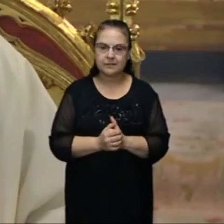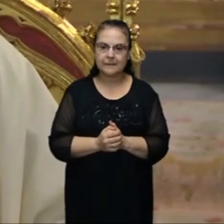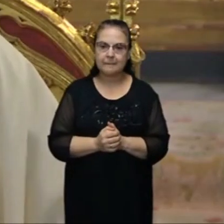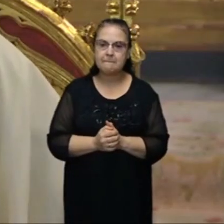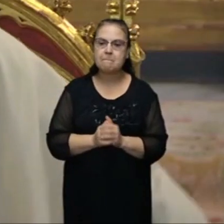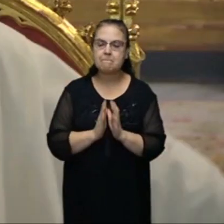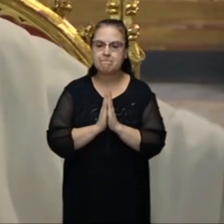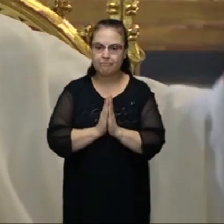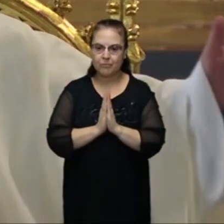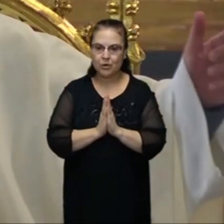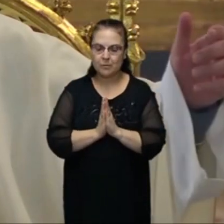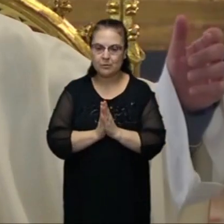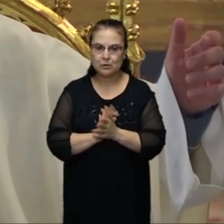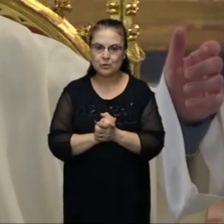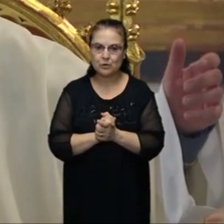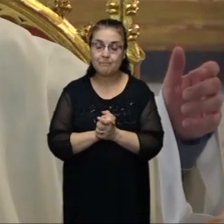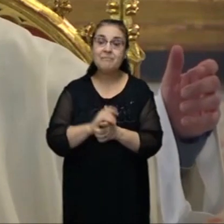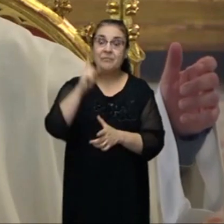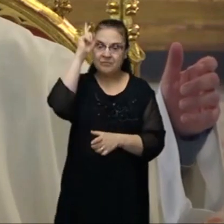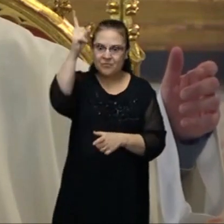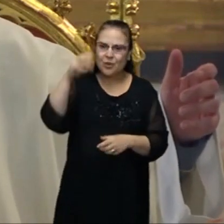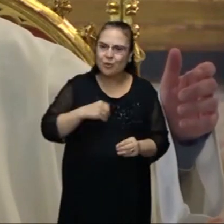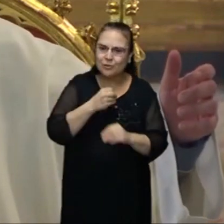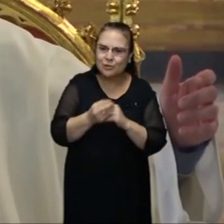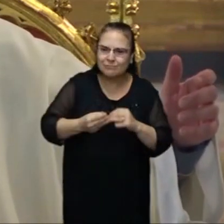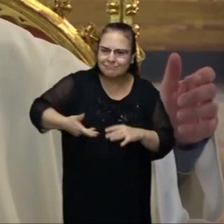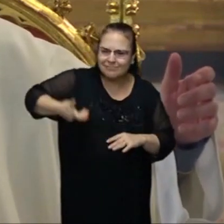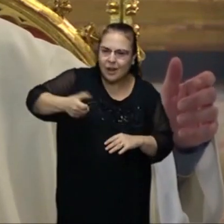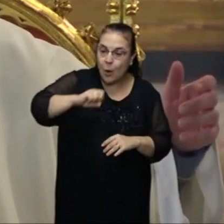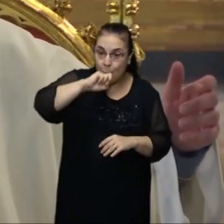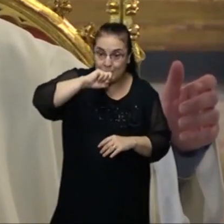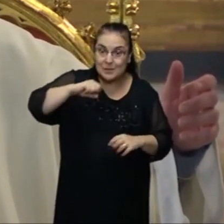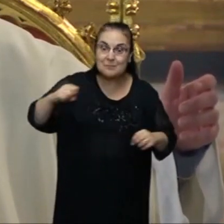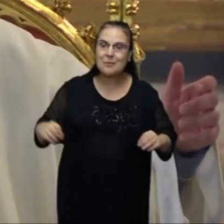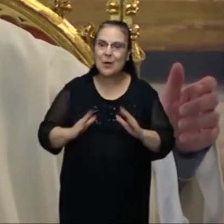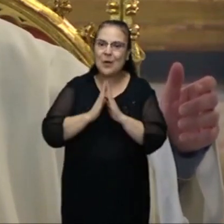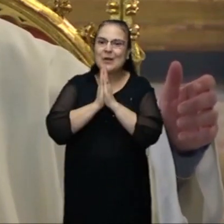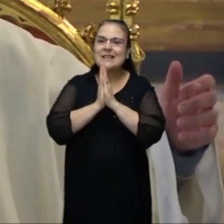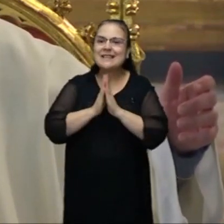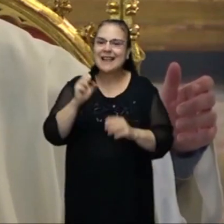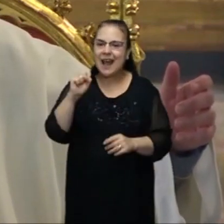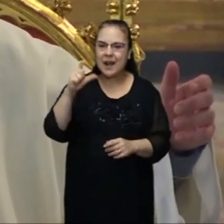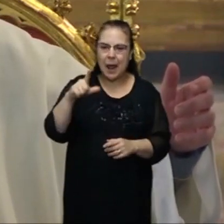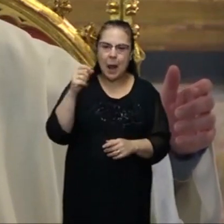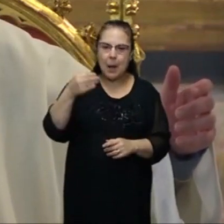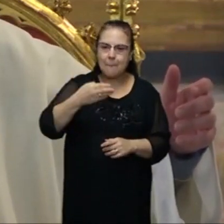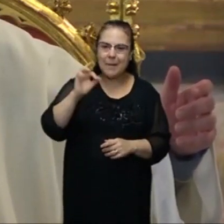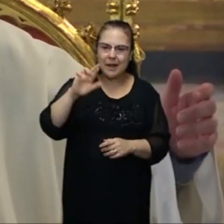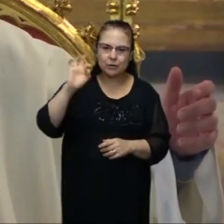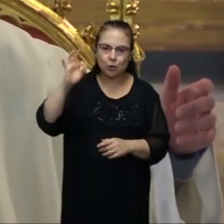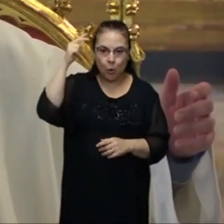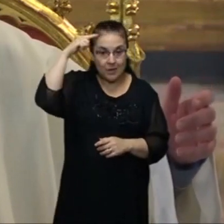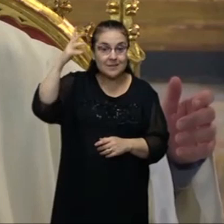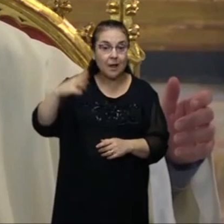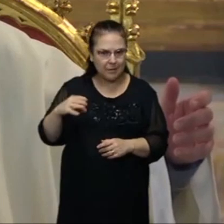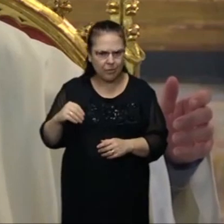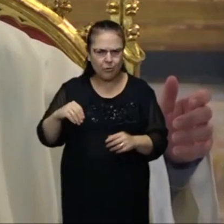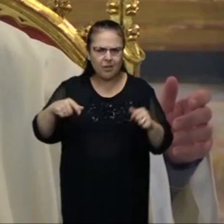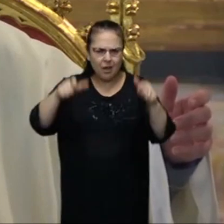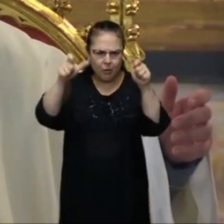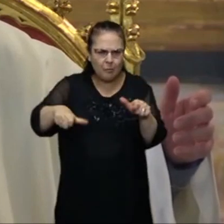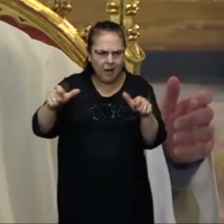Oremos. Oh Dios, que has hecho grande al obispo San Alberto Magno al conciliar la sabiduría humana con la fe